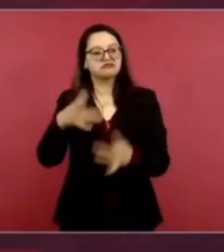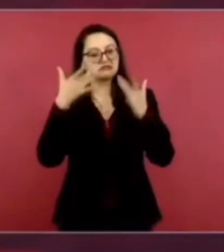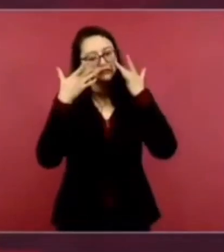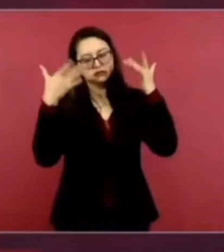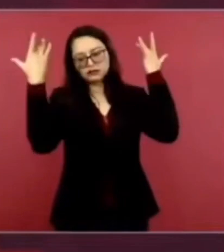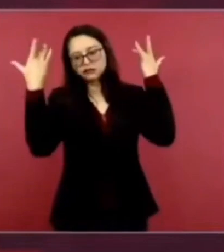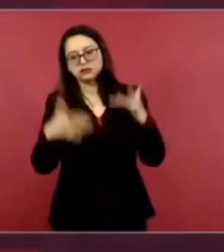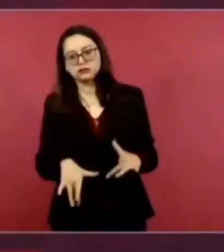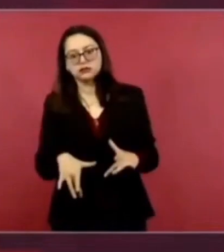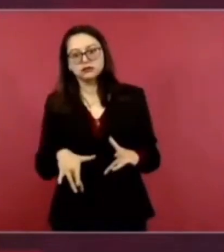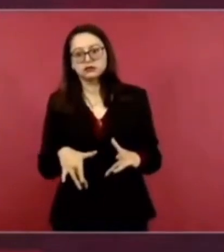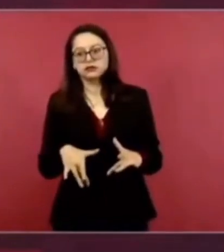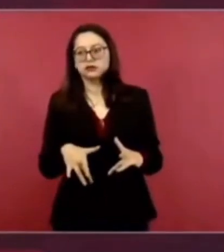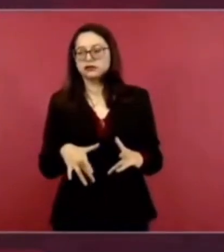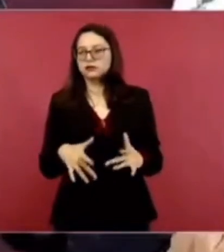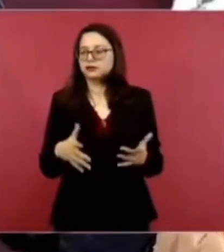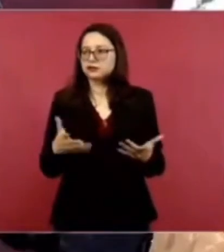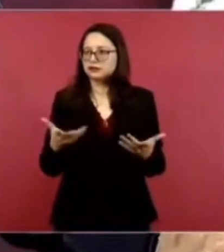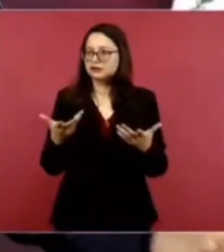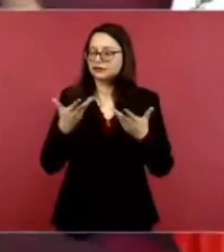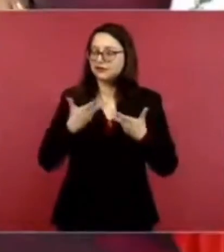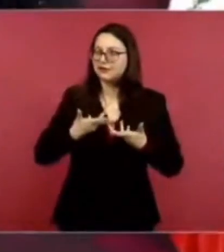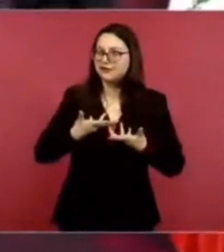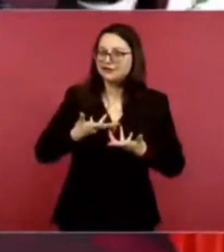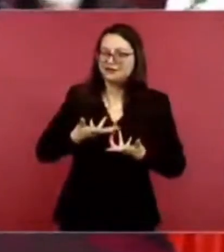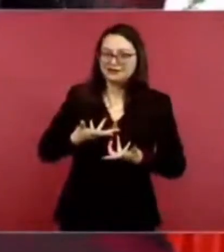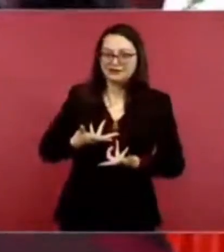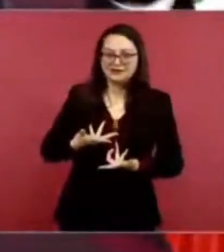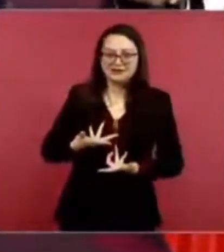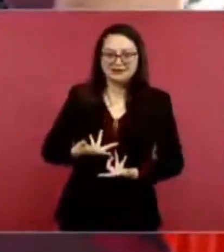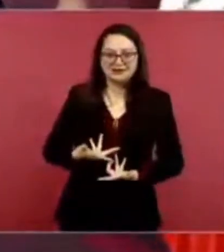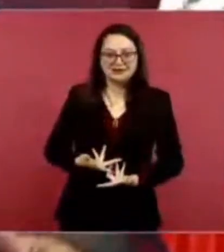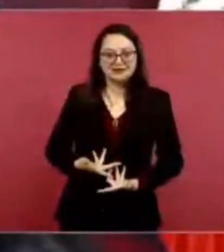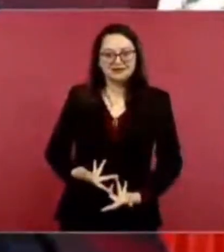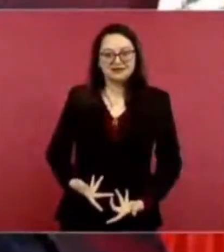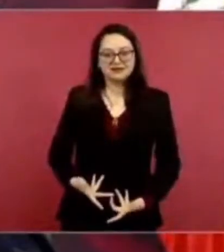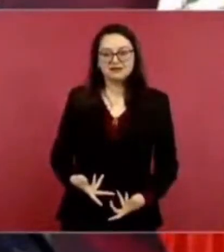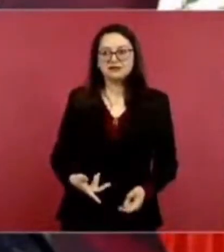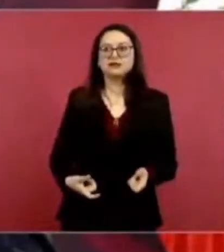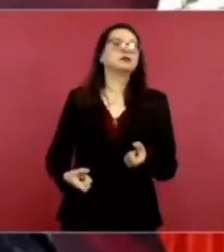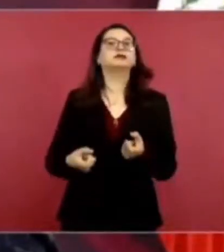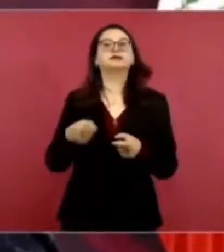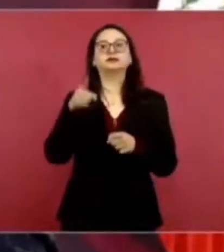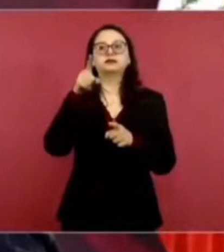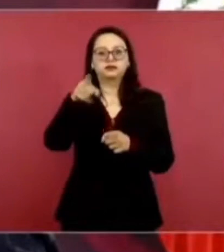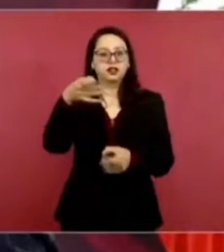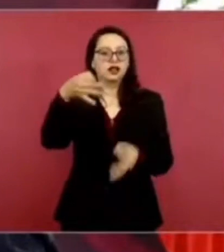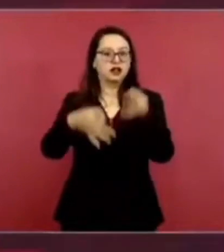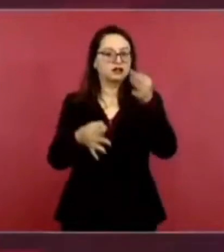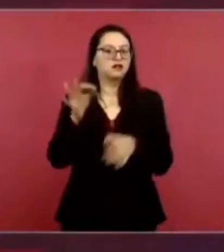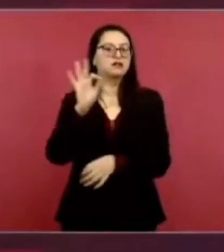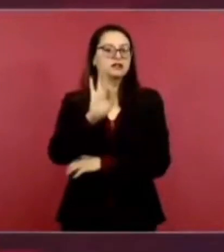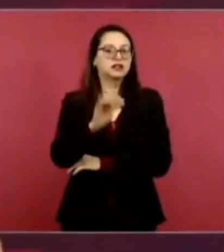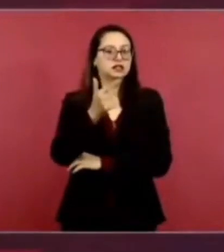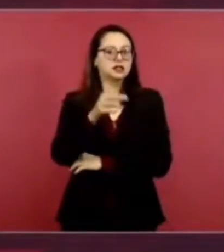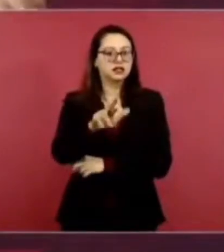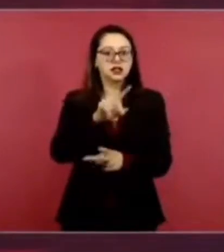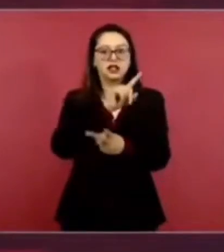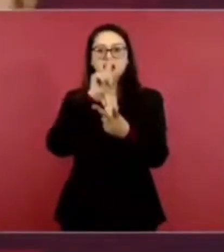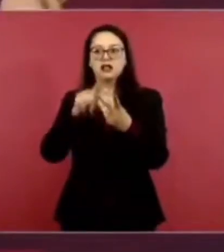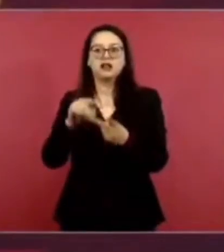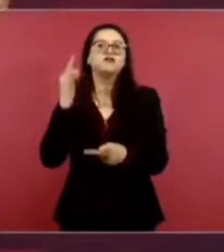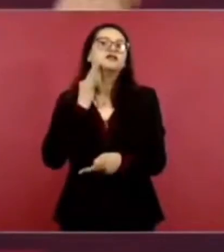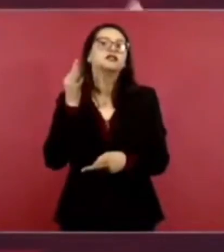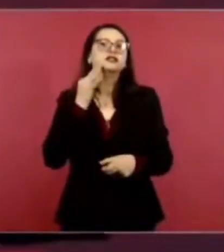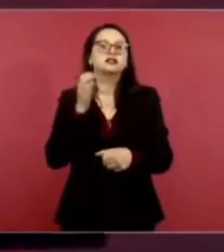celebrarlo se inconforman se van algunos del gei Entonces cuál